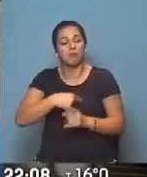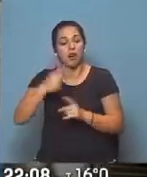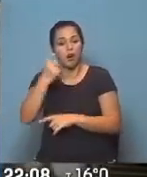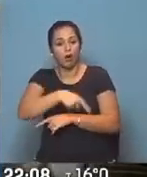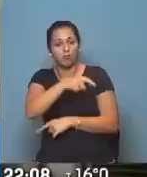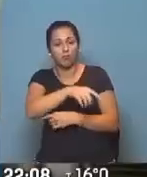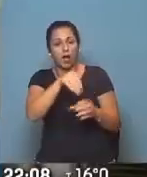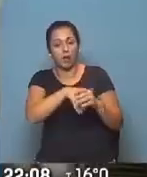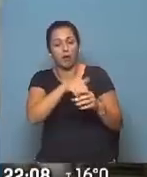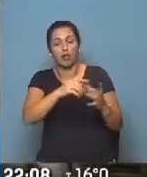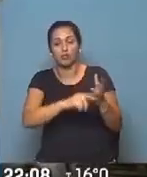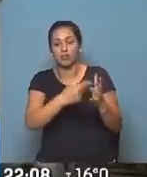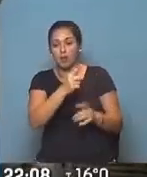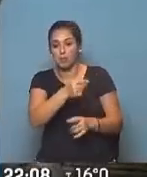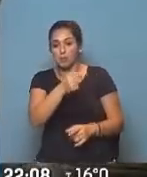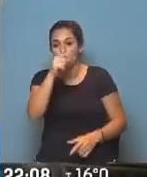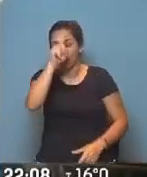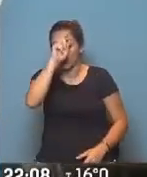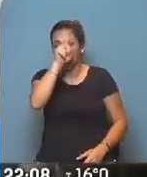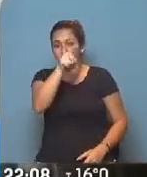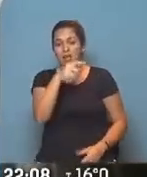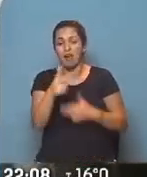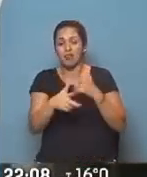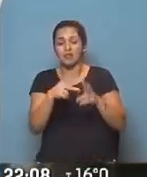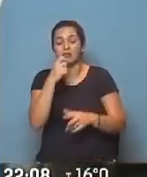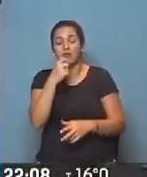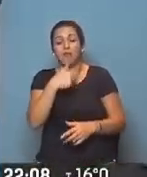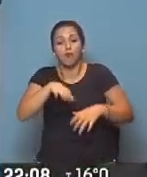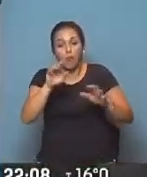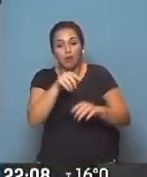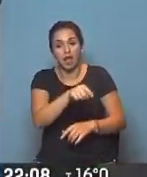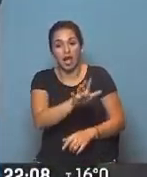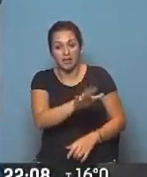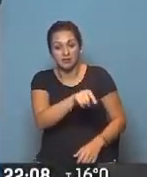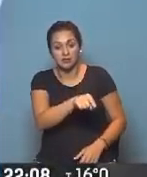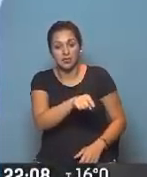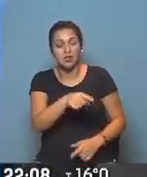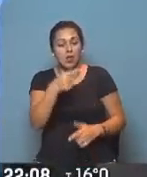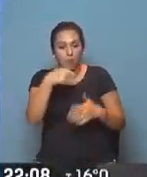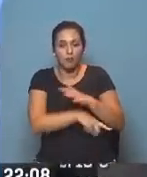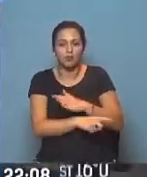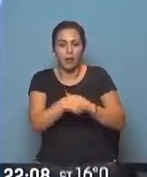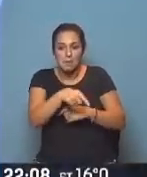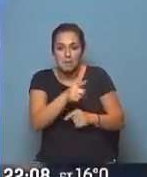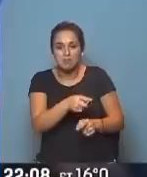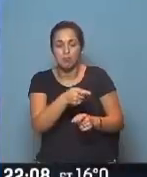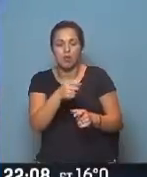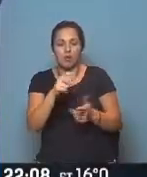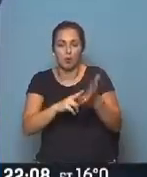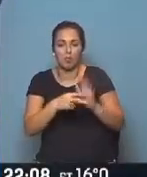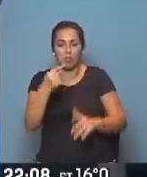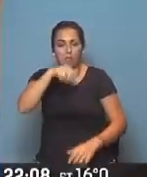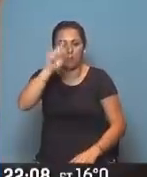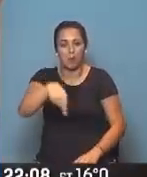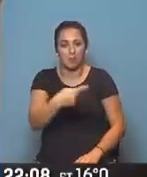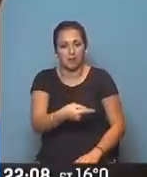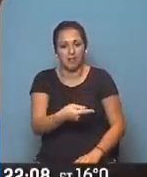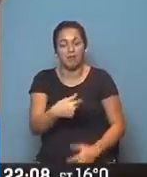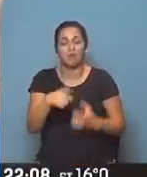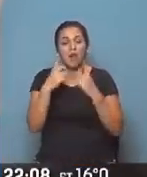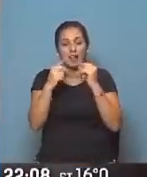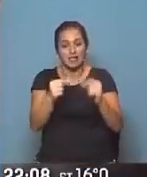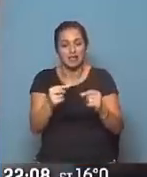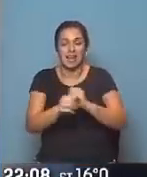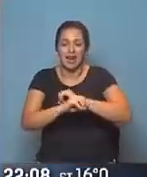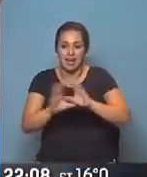Banco Central turco de evitar esta medida habría sido uno de los factores que profundizó el derrumbe de la lira. Y la crítica